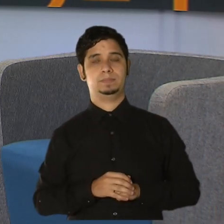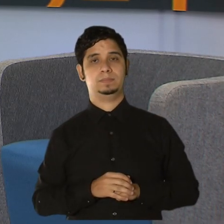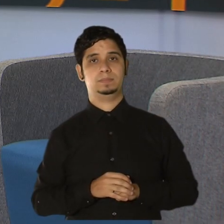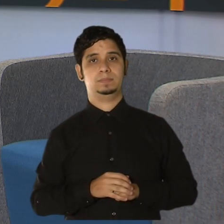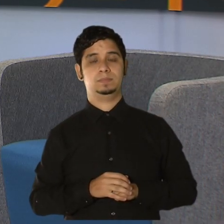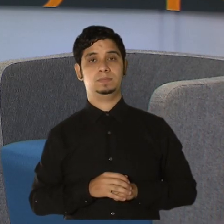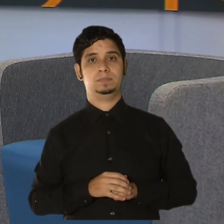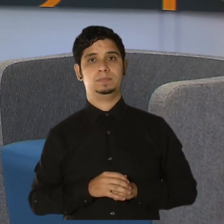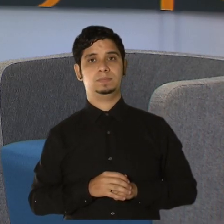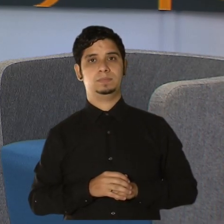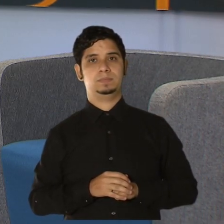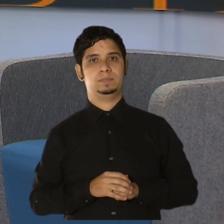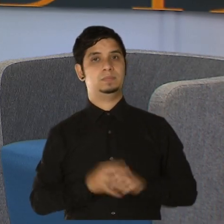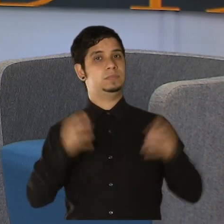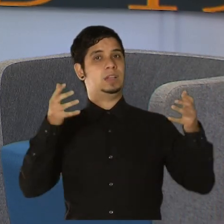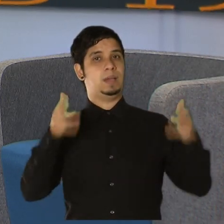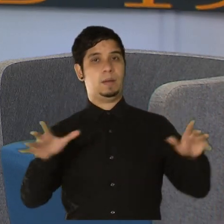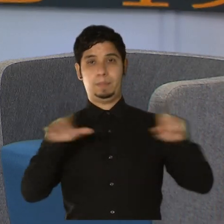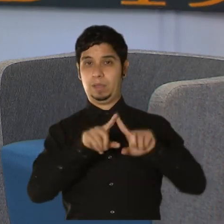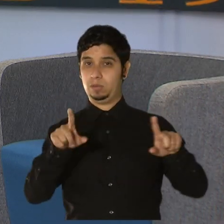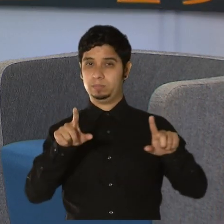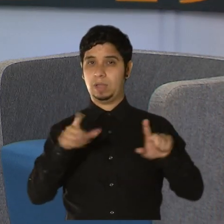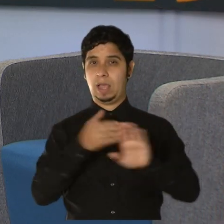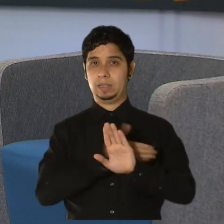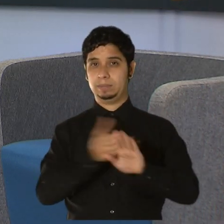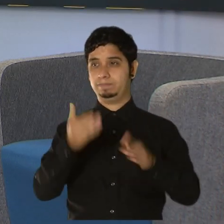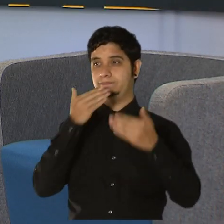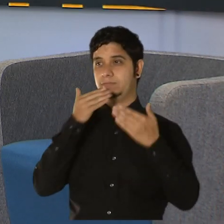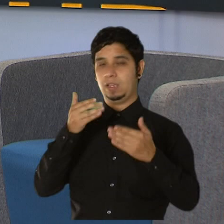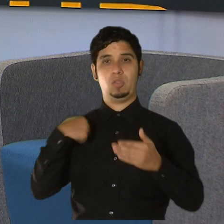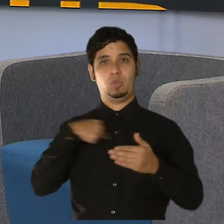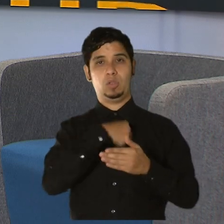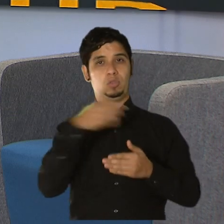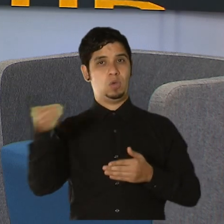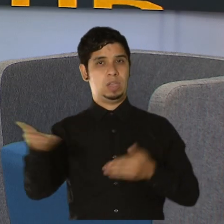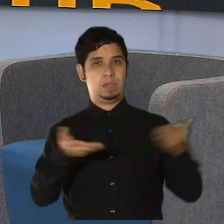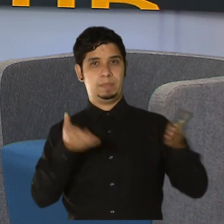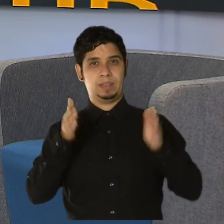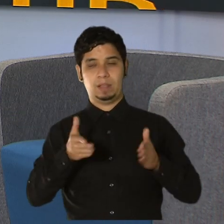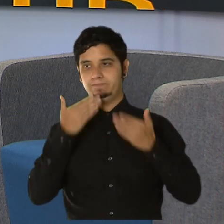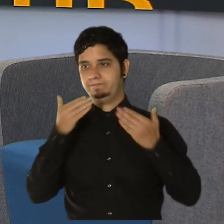Y de esta forma finalizamos, no sin antes agradecer a nuestros invitados.